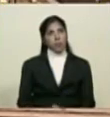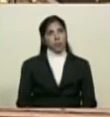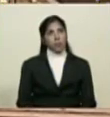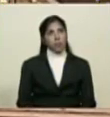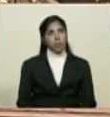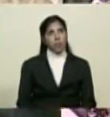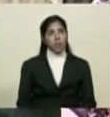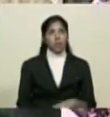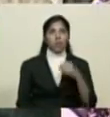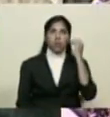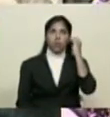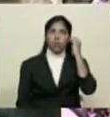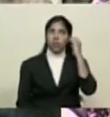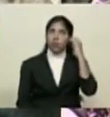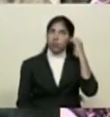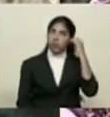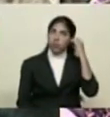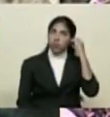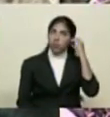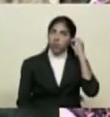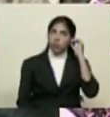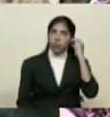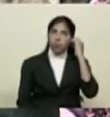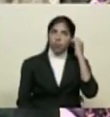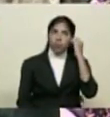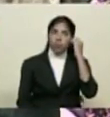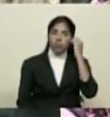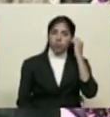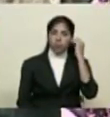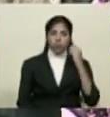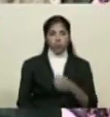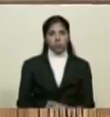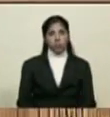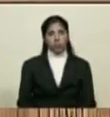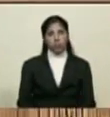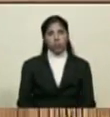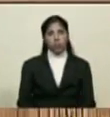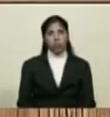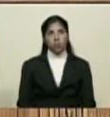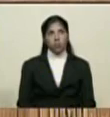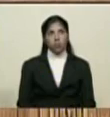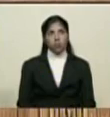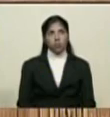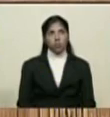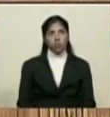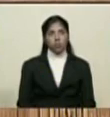Es bueno hacer rápidamente, y quisiera utilizar